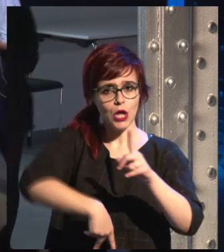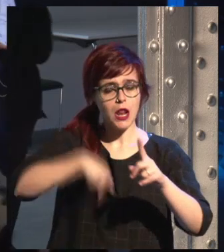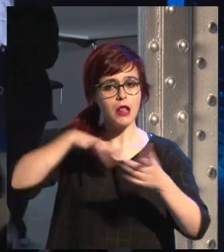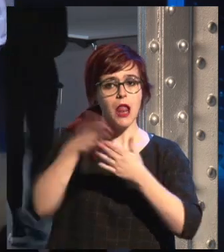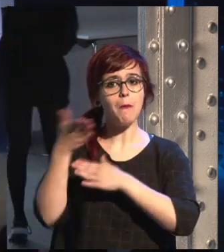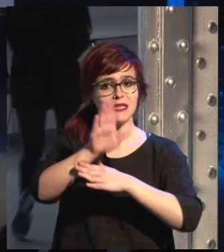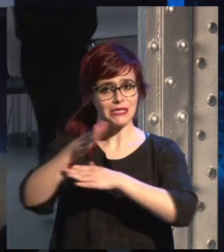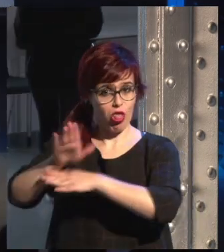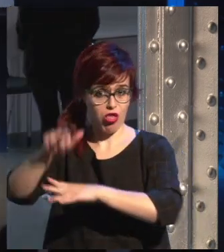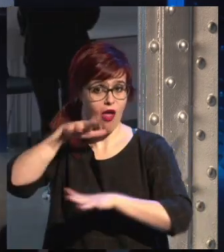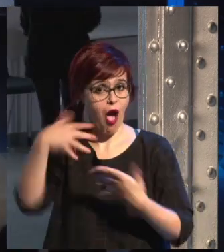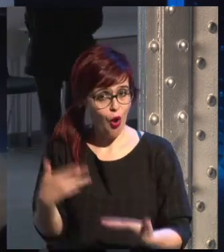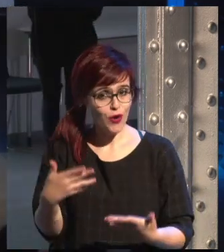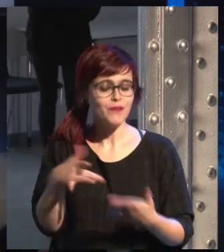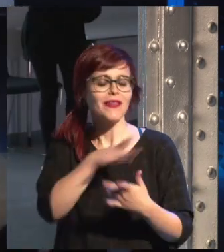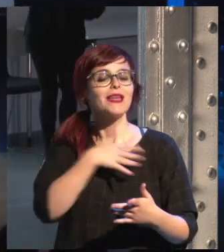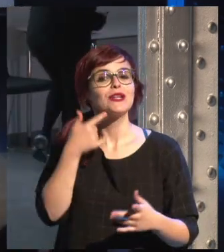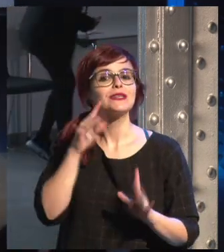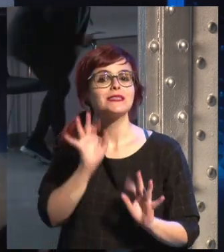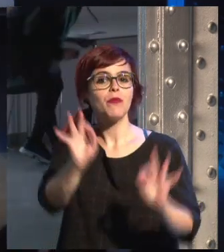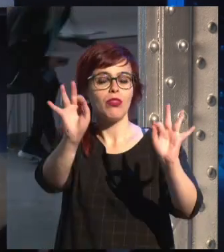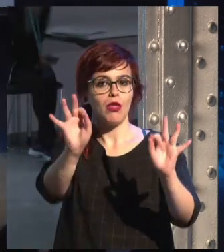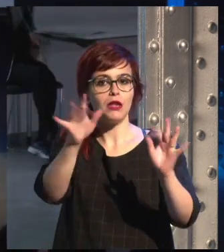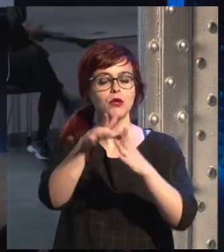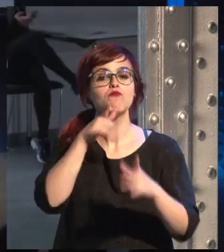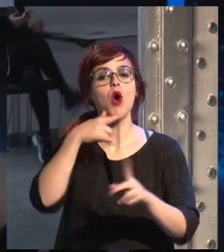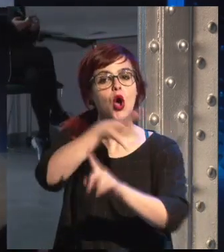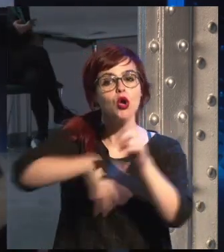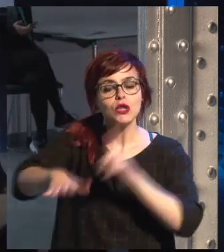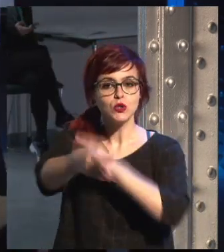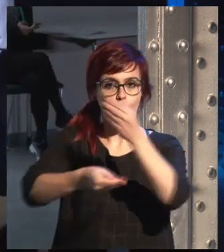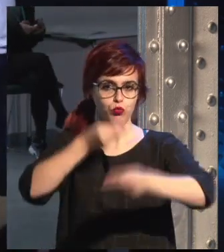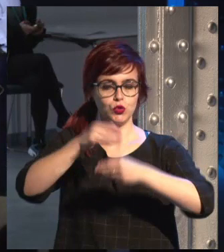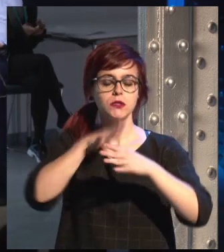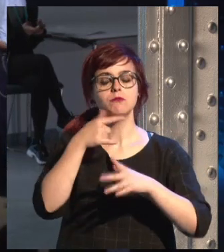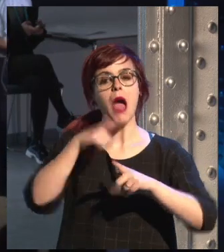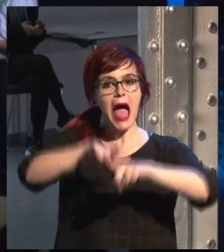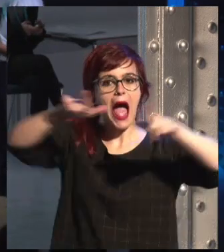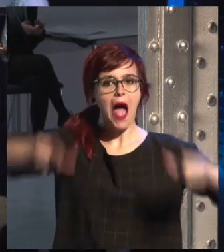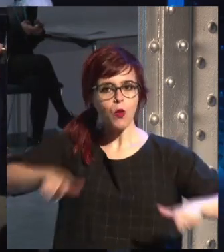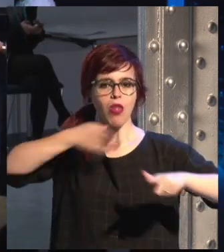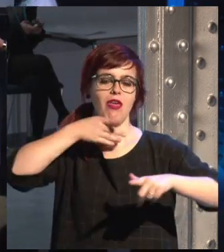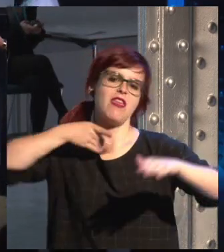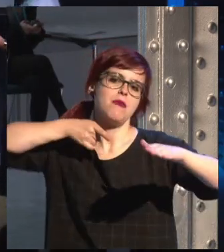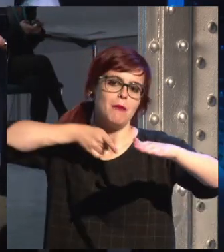presentación pues recalcar o resaltar especialmente ese contexto de uso que es el aula de inmersión